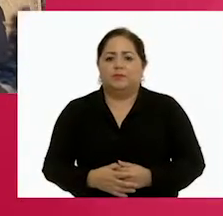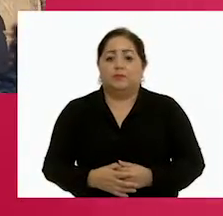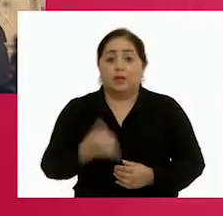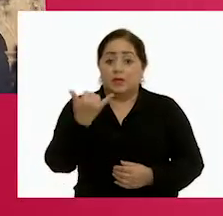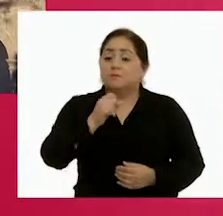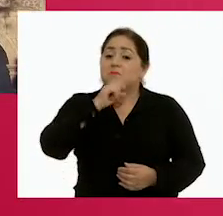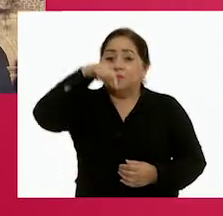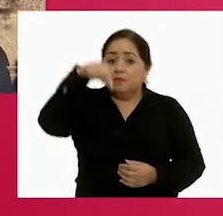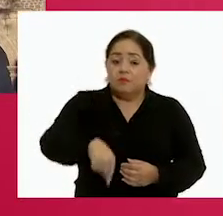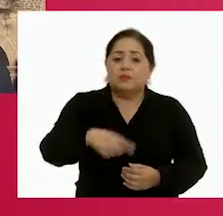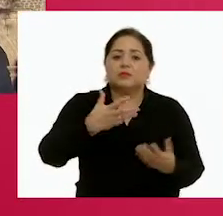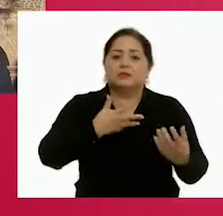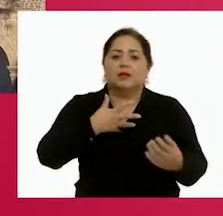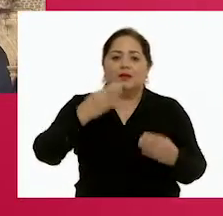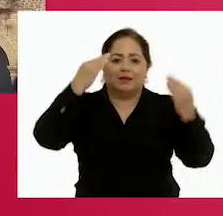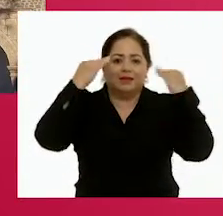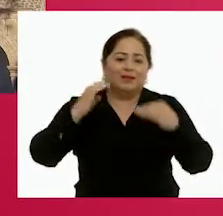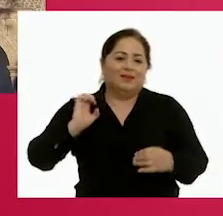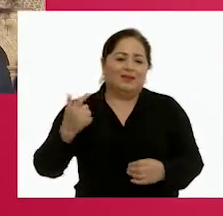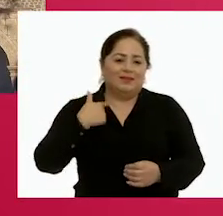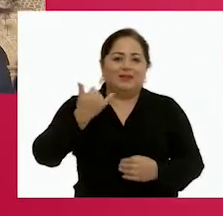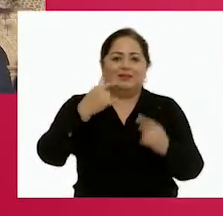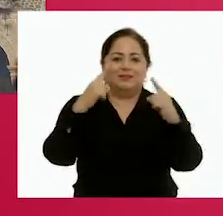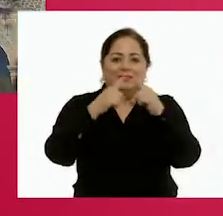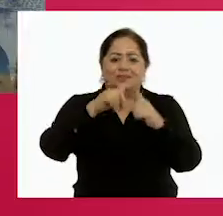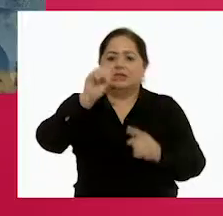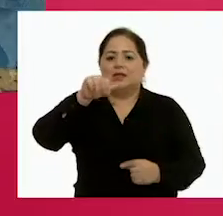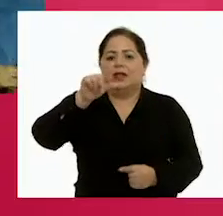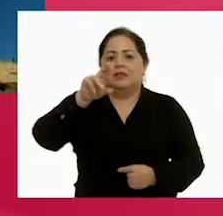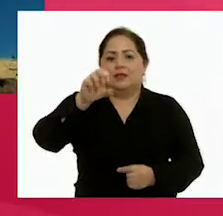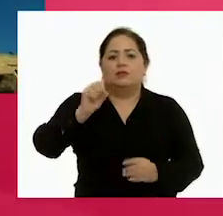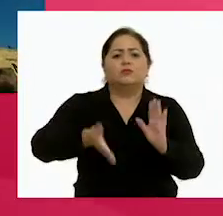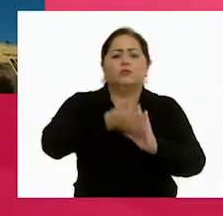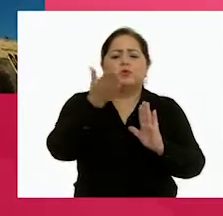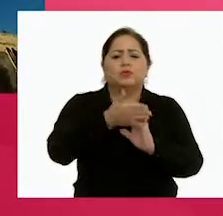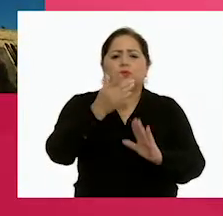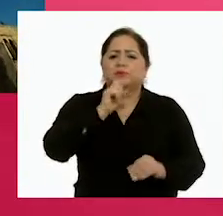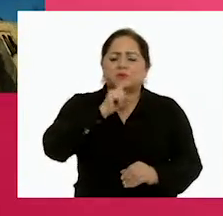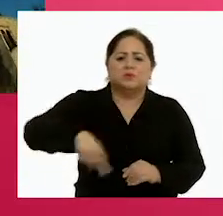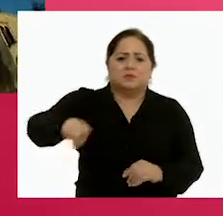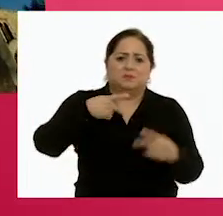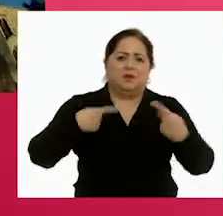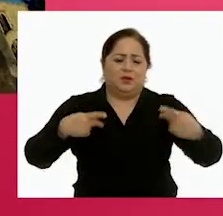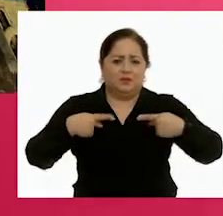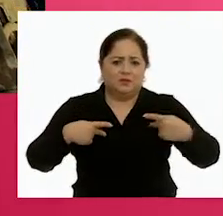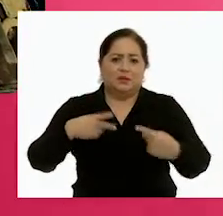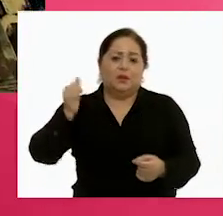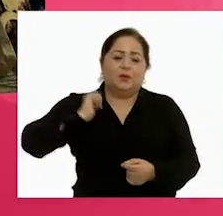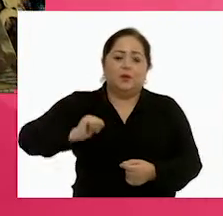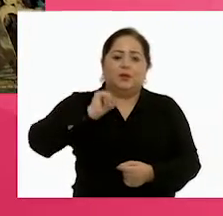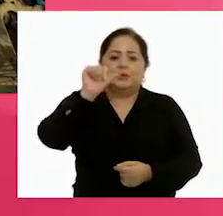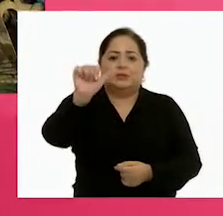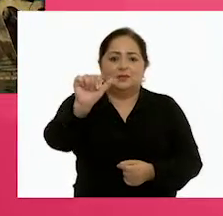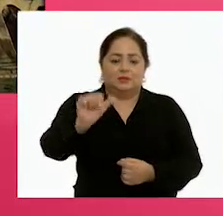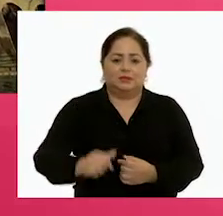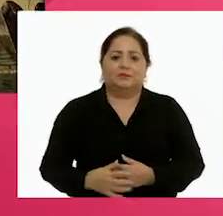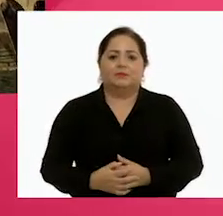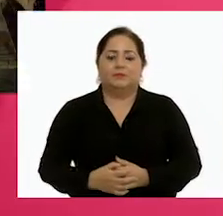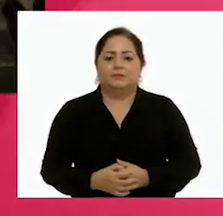Aquí también se encuentra el exconvento y la iglesia de San Andrés, construidos por los frailes agustinos en el siglo XVI.